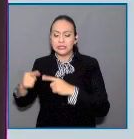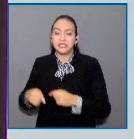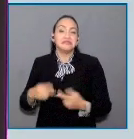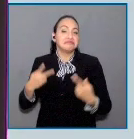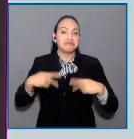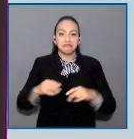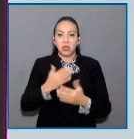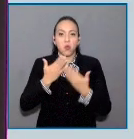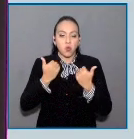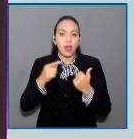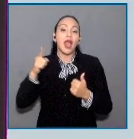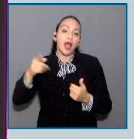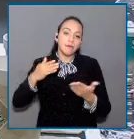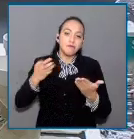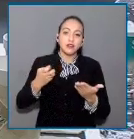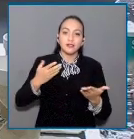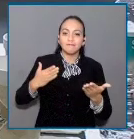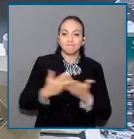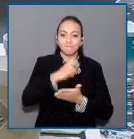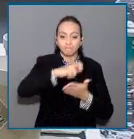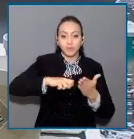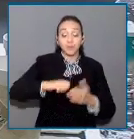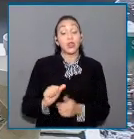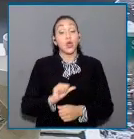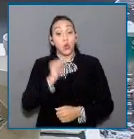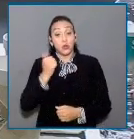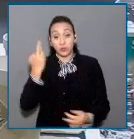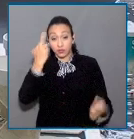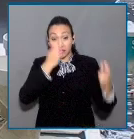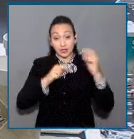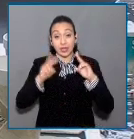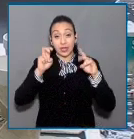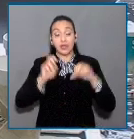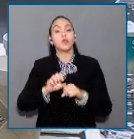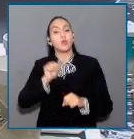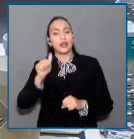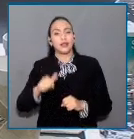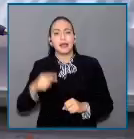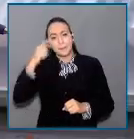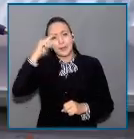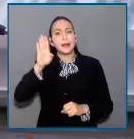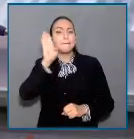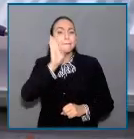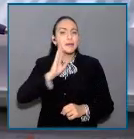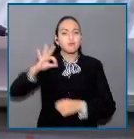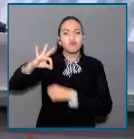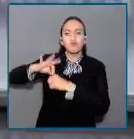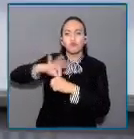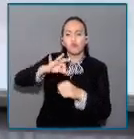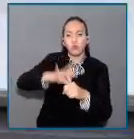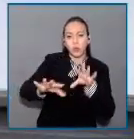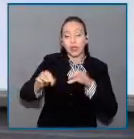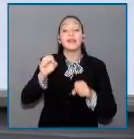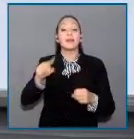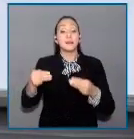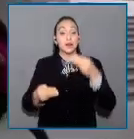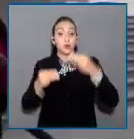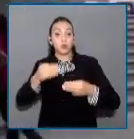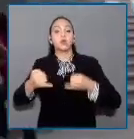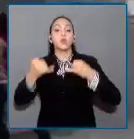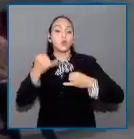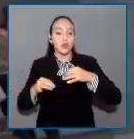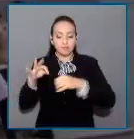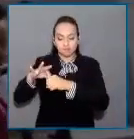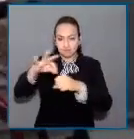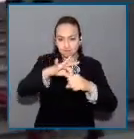fondo están que propone declarar la invalidez de la elección popular de magistradas y magistrados de circuito y juezas y jueces de distrito. Estima que